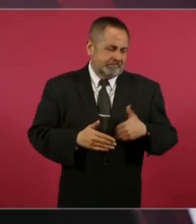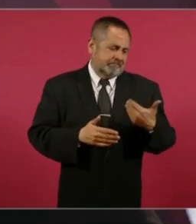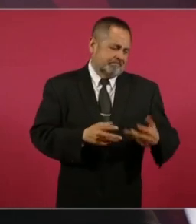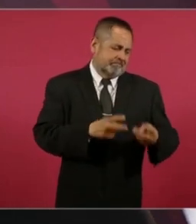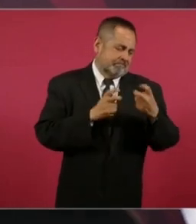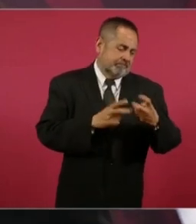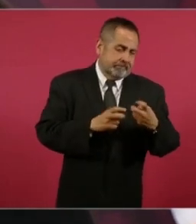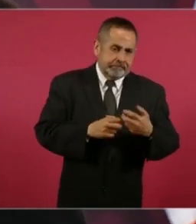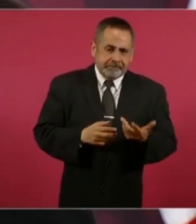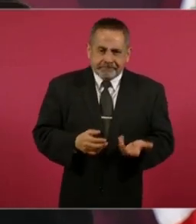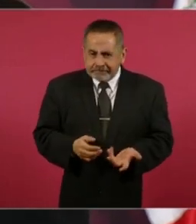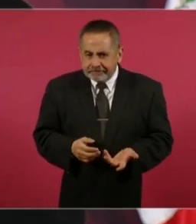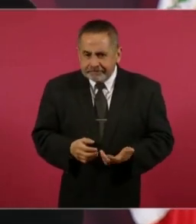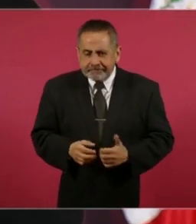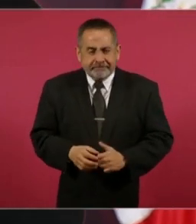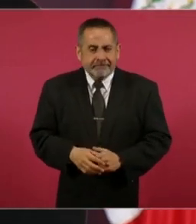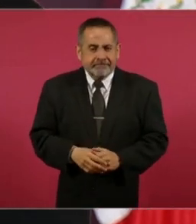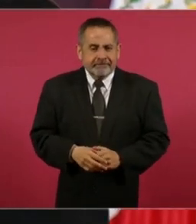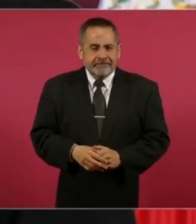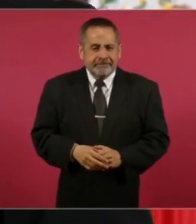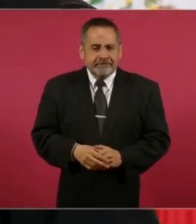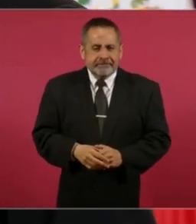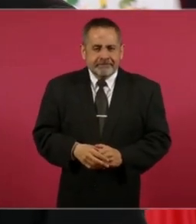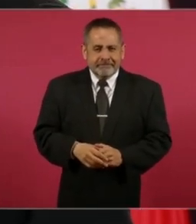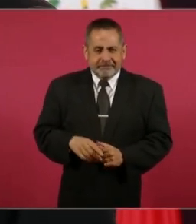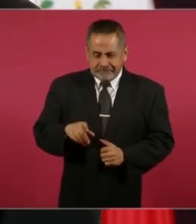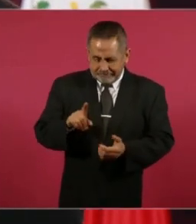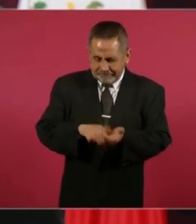la gasolina trae